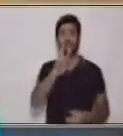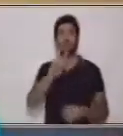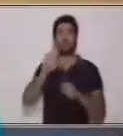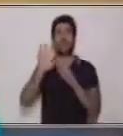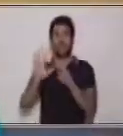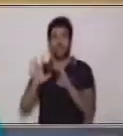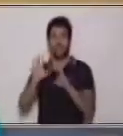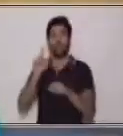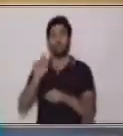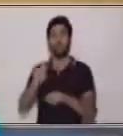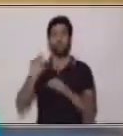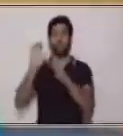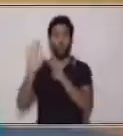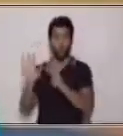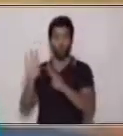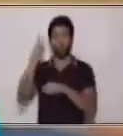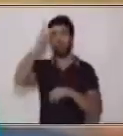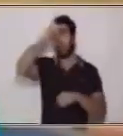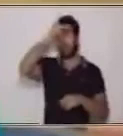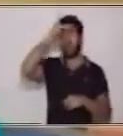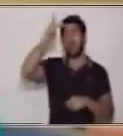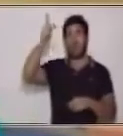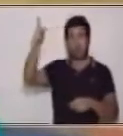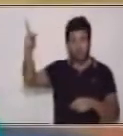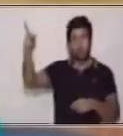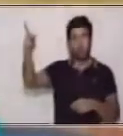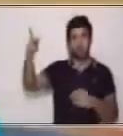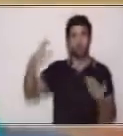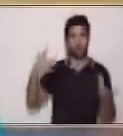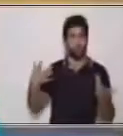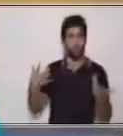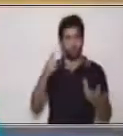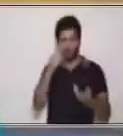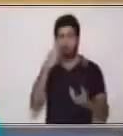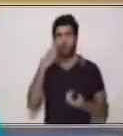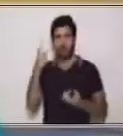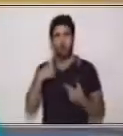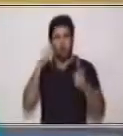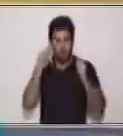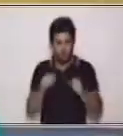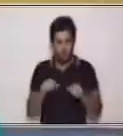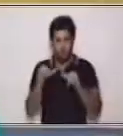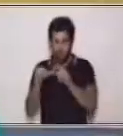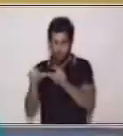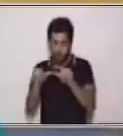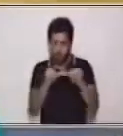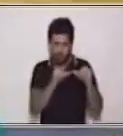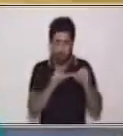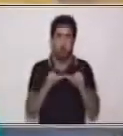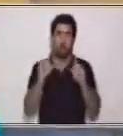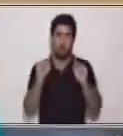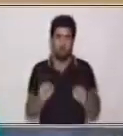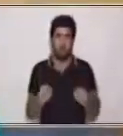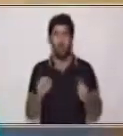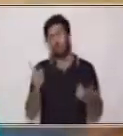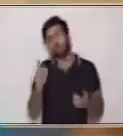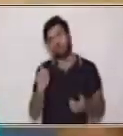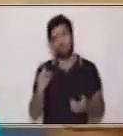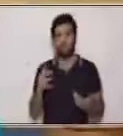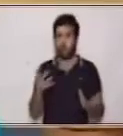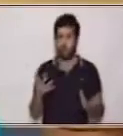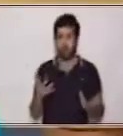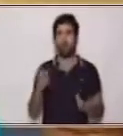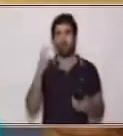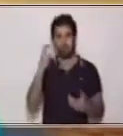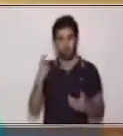526.8 kilómetros. ¿Será que lo puedo medir con el metro? No. Por eso las